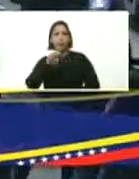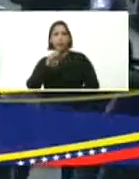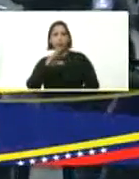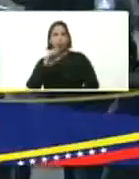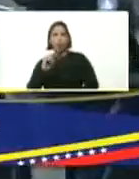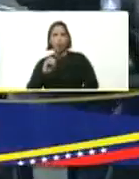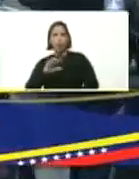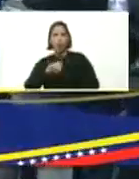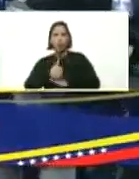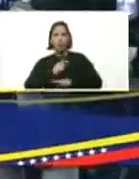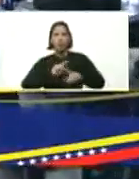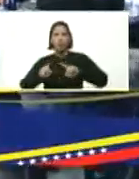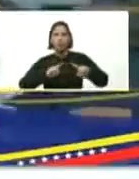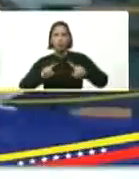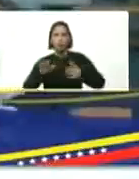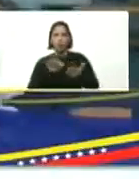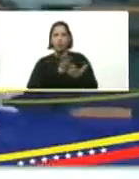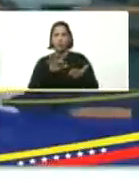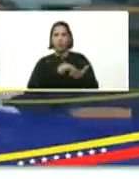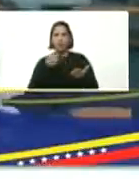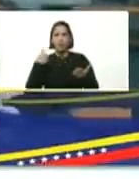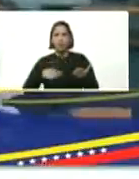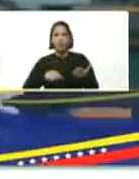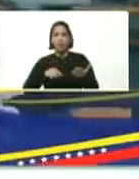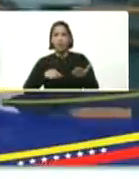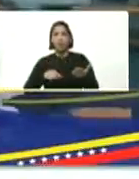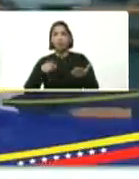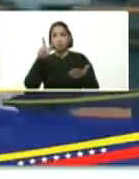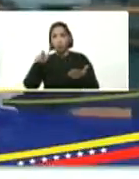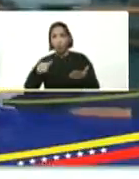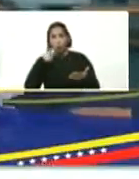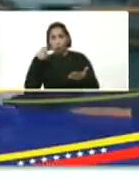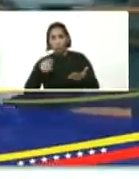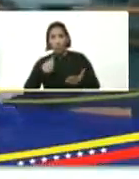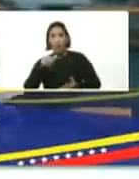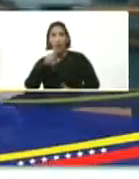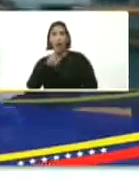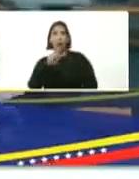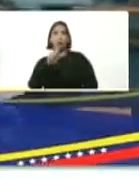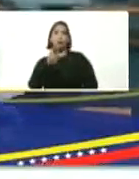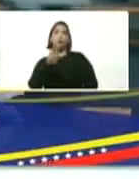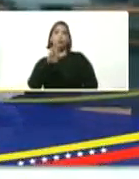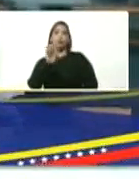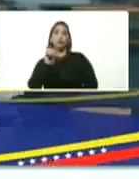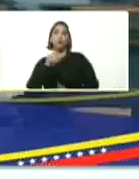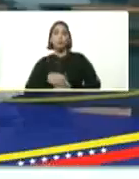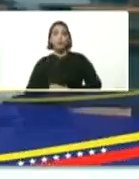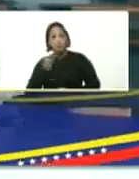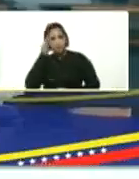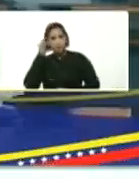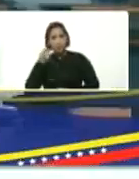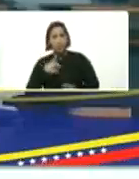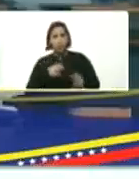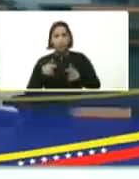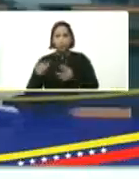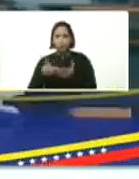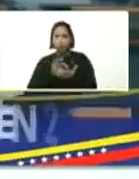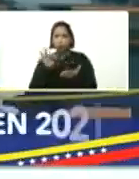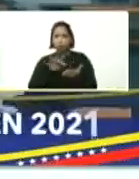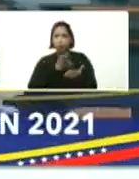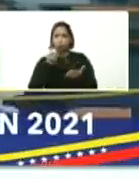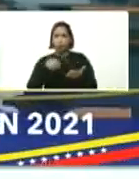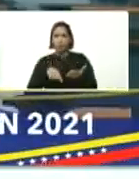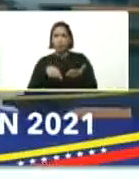dirección de la revista la tiene don Arturo Casal. El consejo editorial está Rocío Casal,